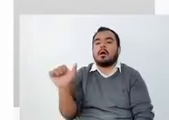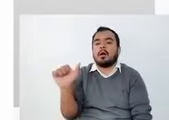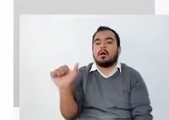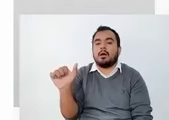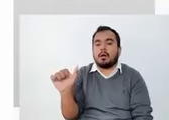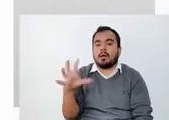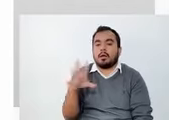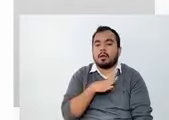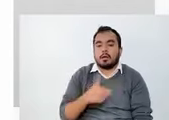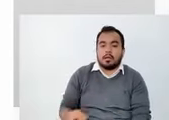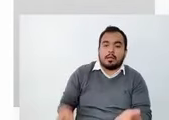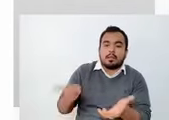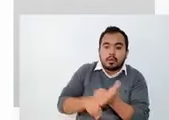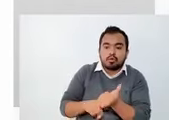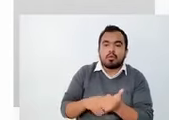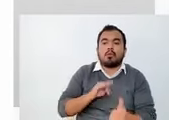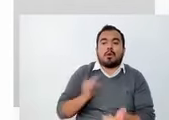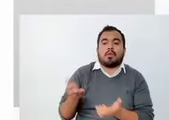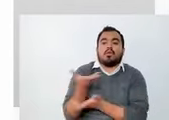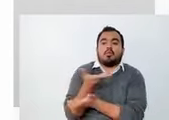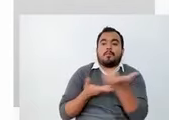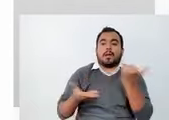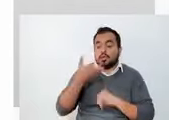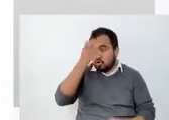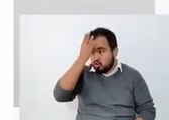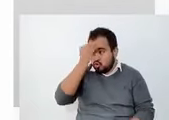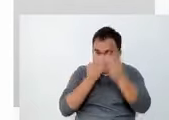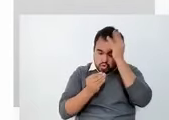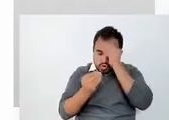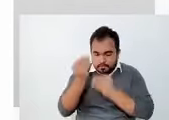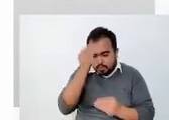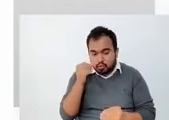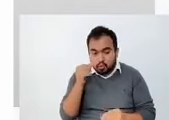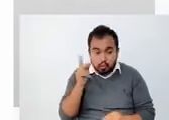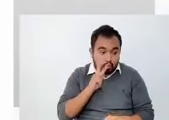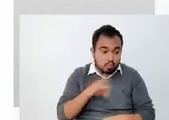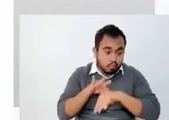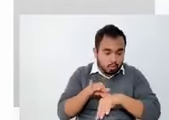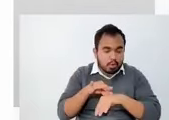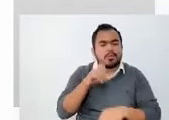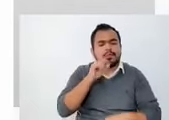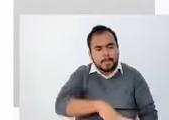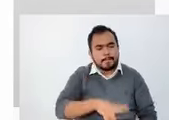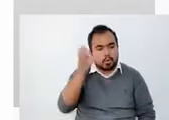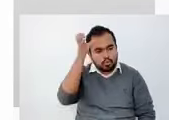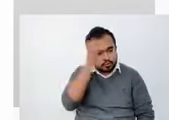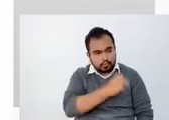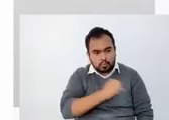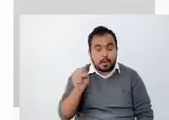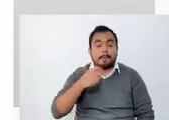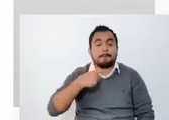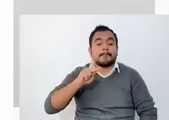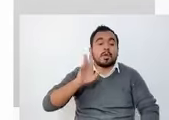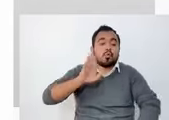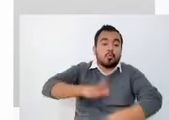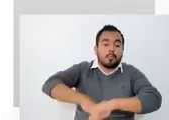de compartir en términos de conocimiento empírico. Y no solo empírico, también conceptual, pero lo que más me interesa a mí aquí es empírico, porque eso es lo que